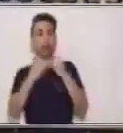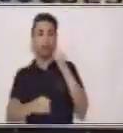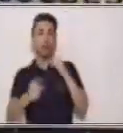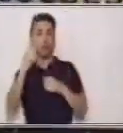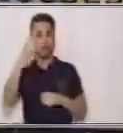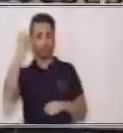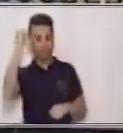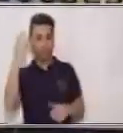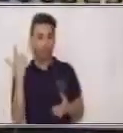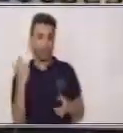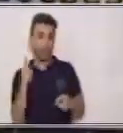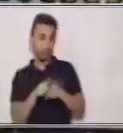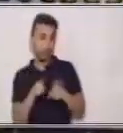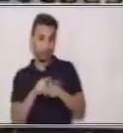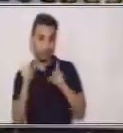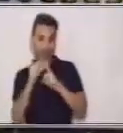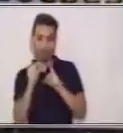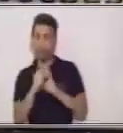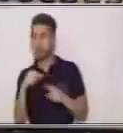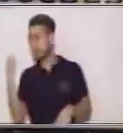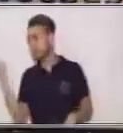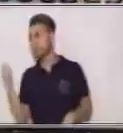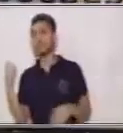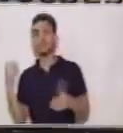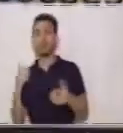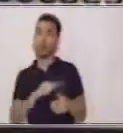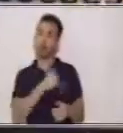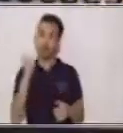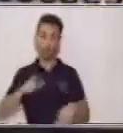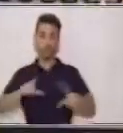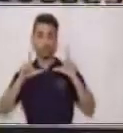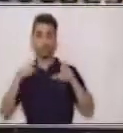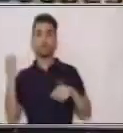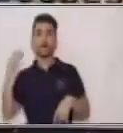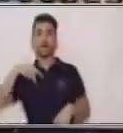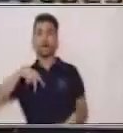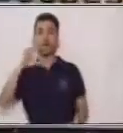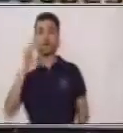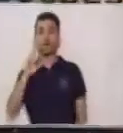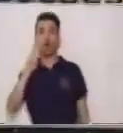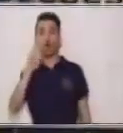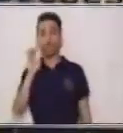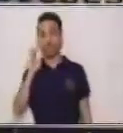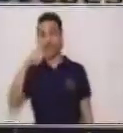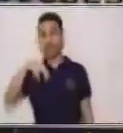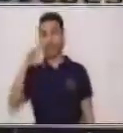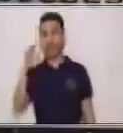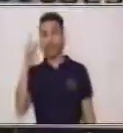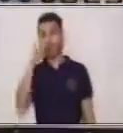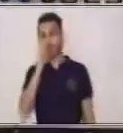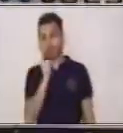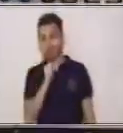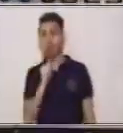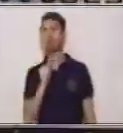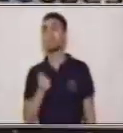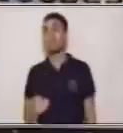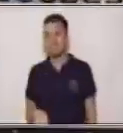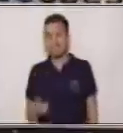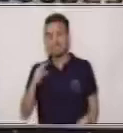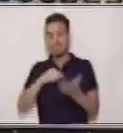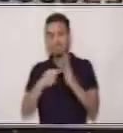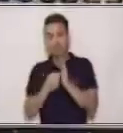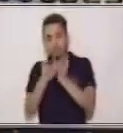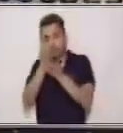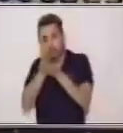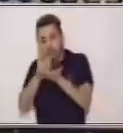fracción, ¿cómo se llama? Novenos. Excelente, lo hiciste muy bien. Los novenos están divididas en